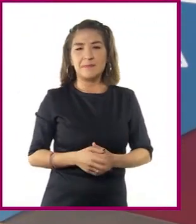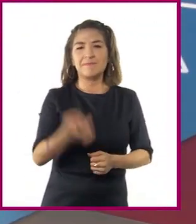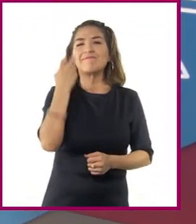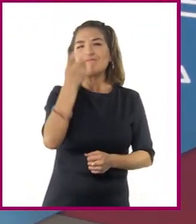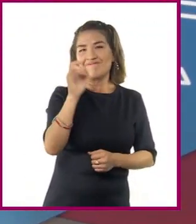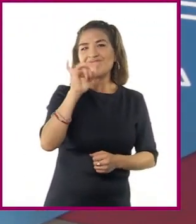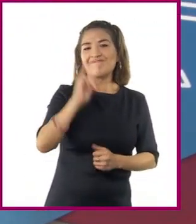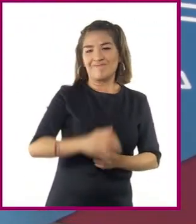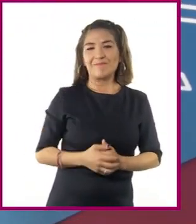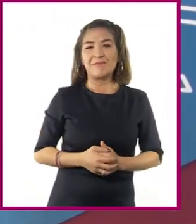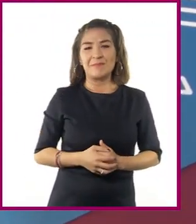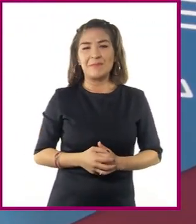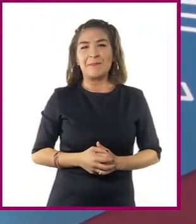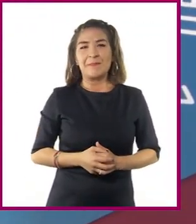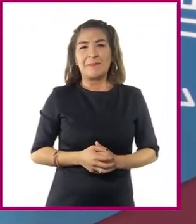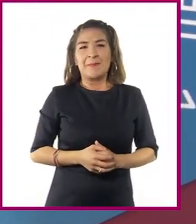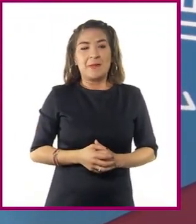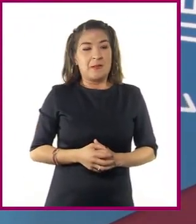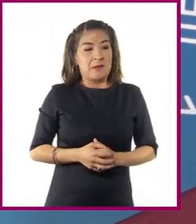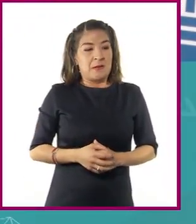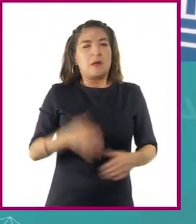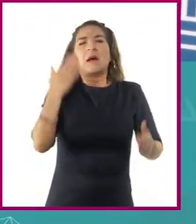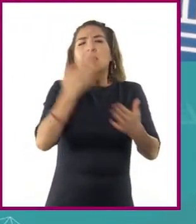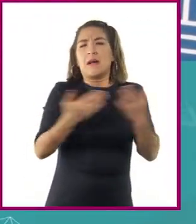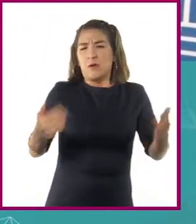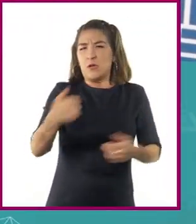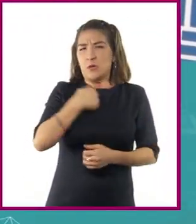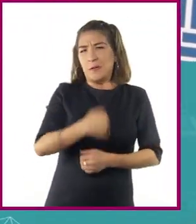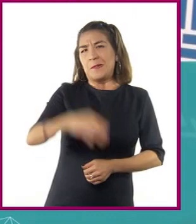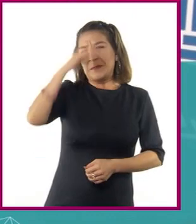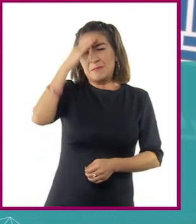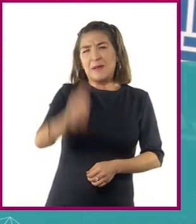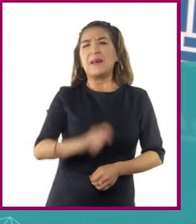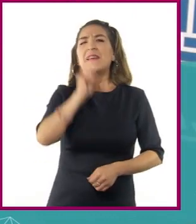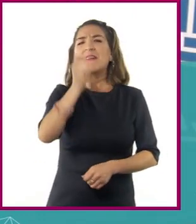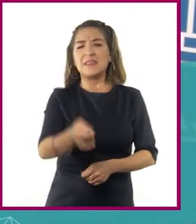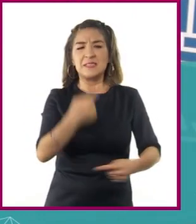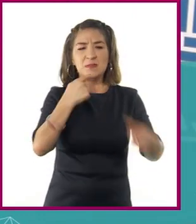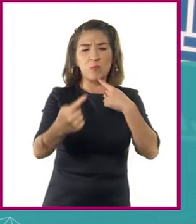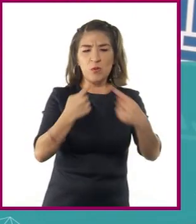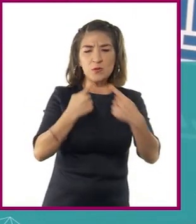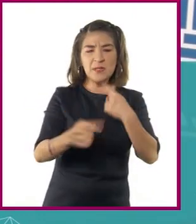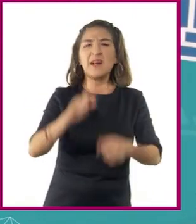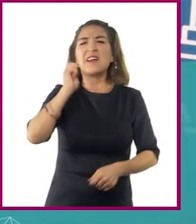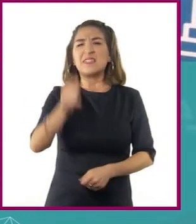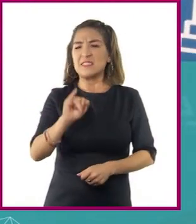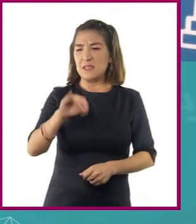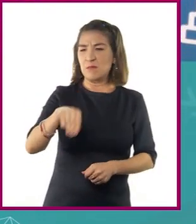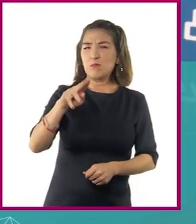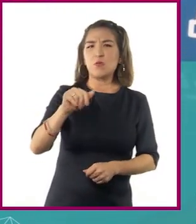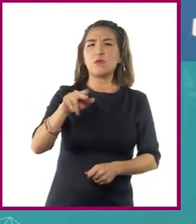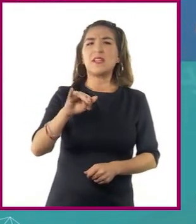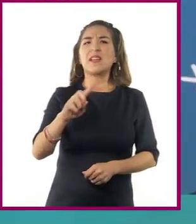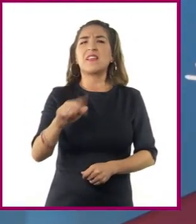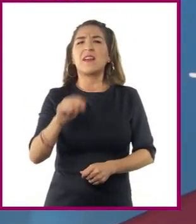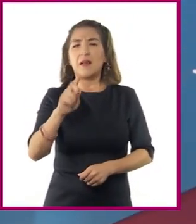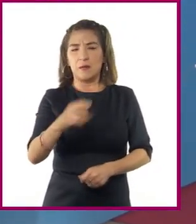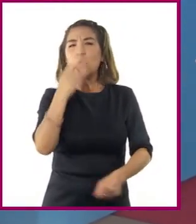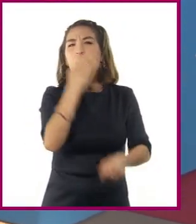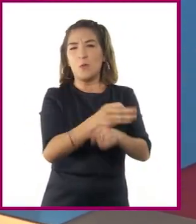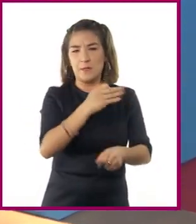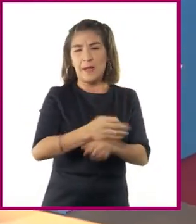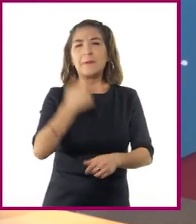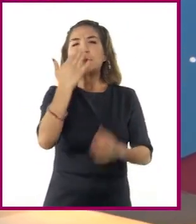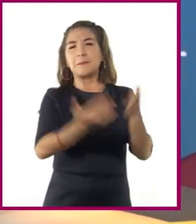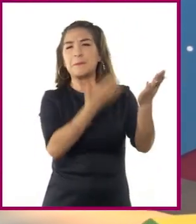Exacto, maestro. Ahora me pregunto, ¿qué es la democracia y qué es la impunidad? Para ello, le vamos